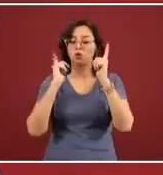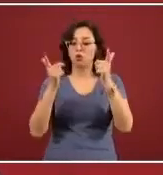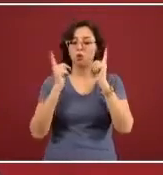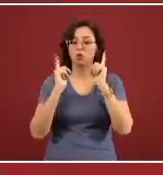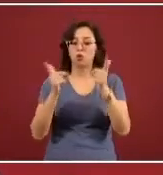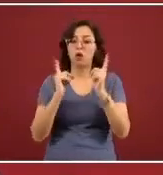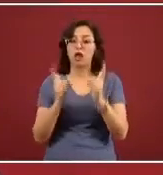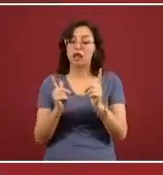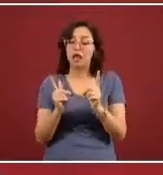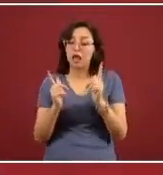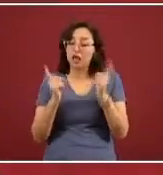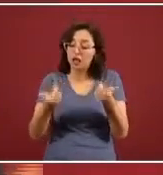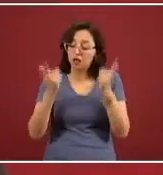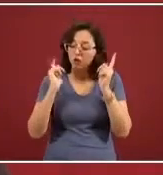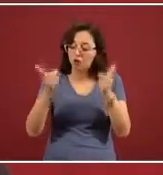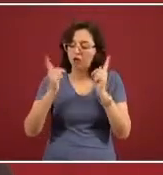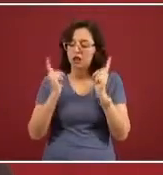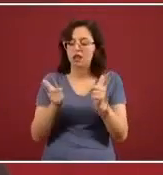acelerado de lo